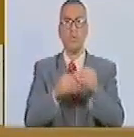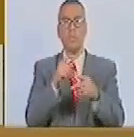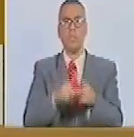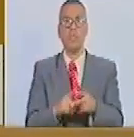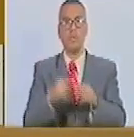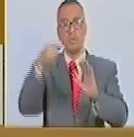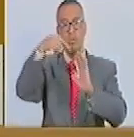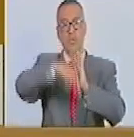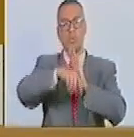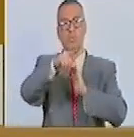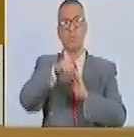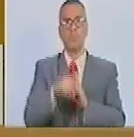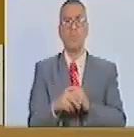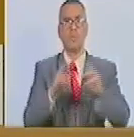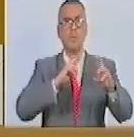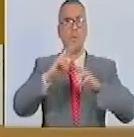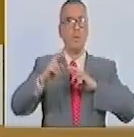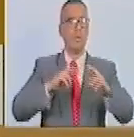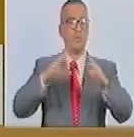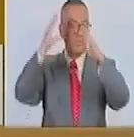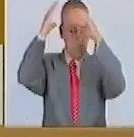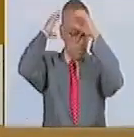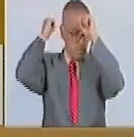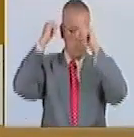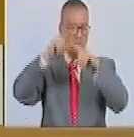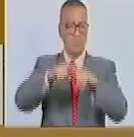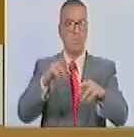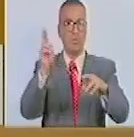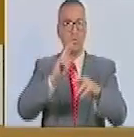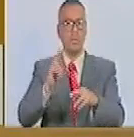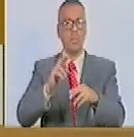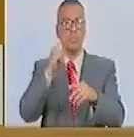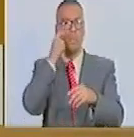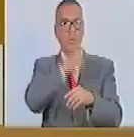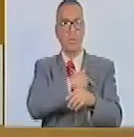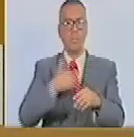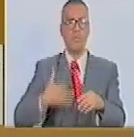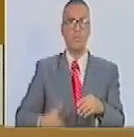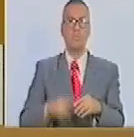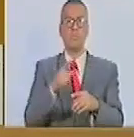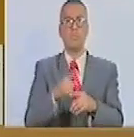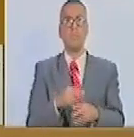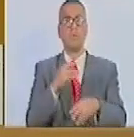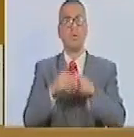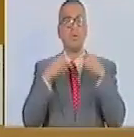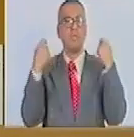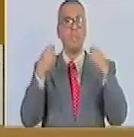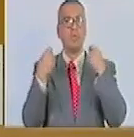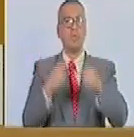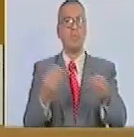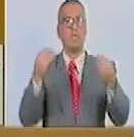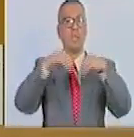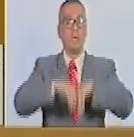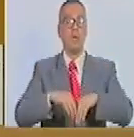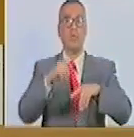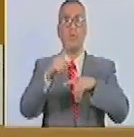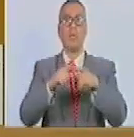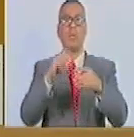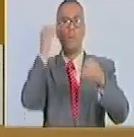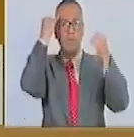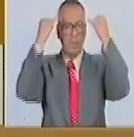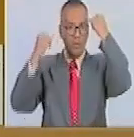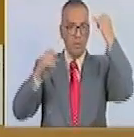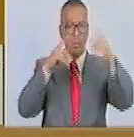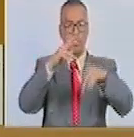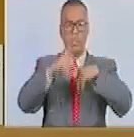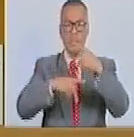la profundización de las relaciones diplomáticas con la República Popular China que se han celebrado convenios y acuerdos estratégicos